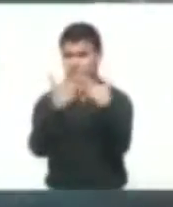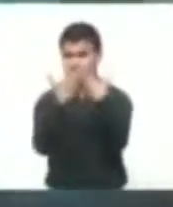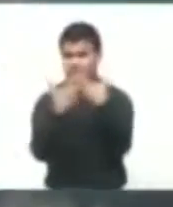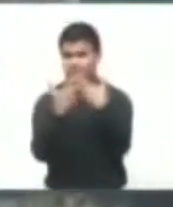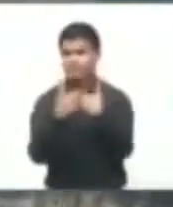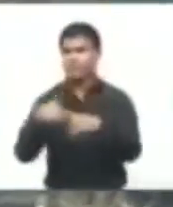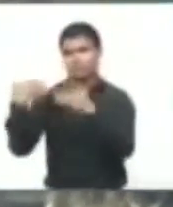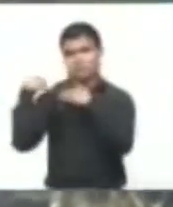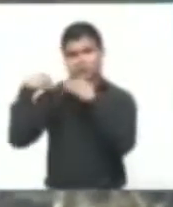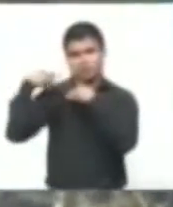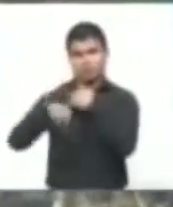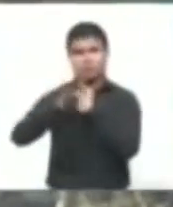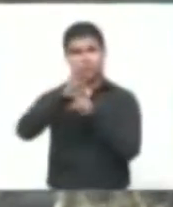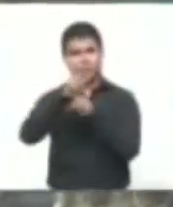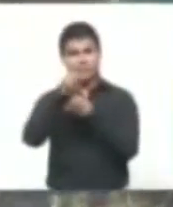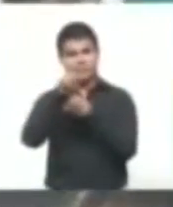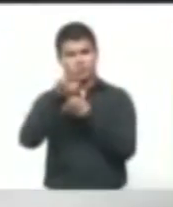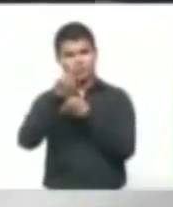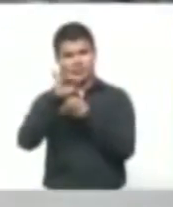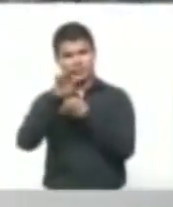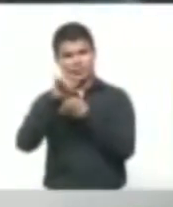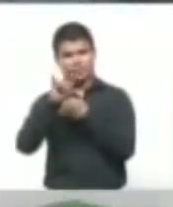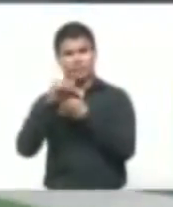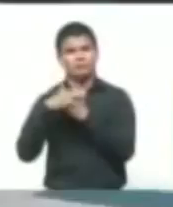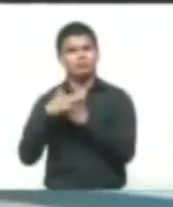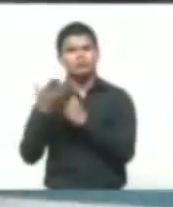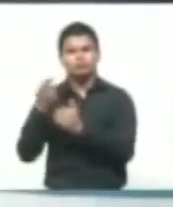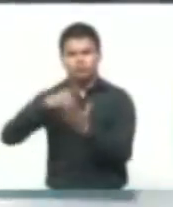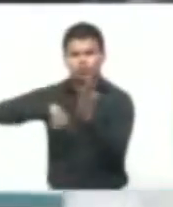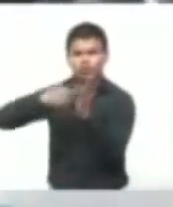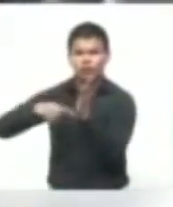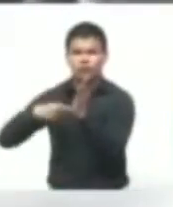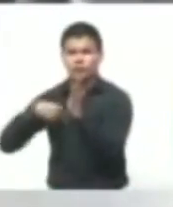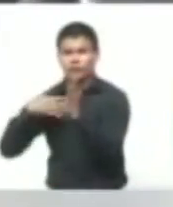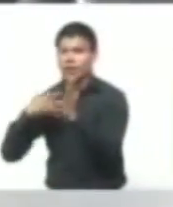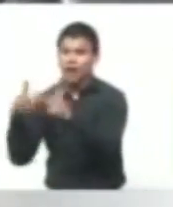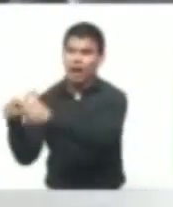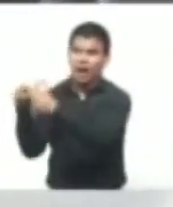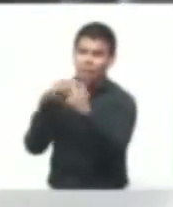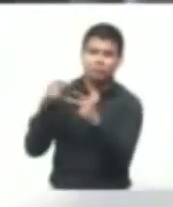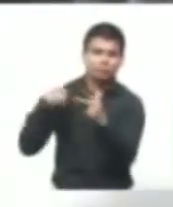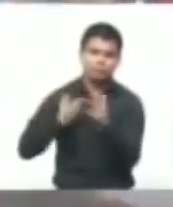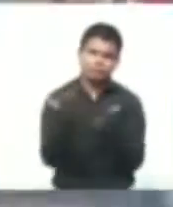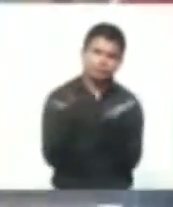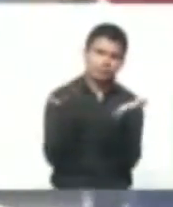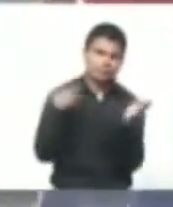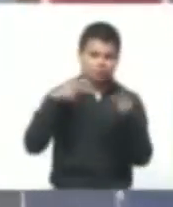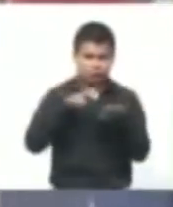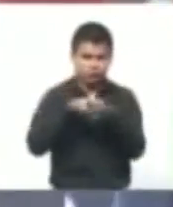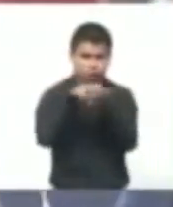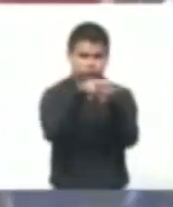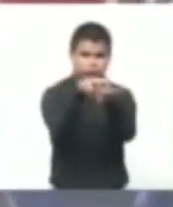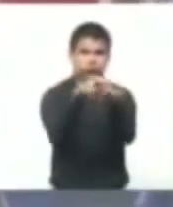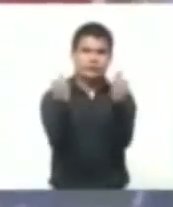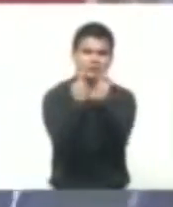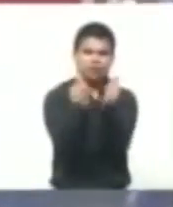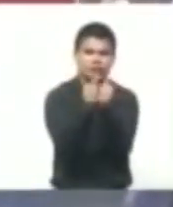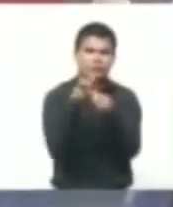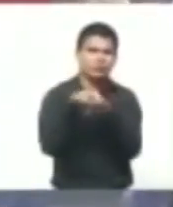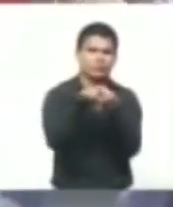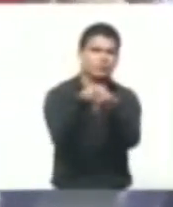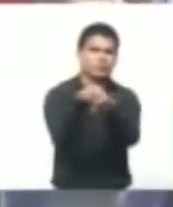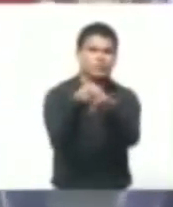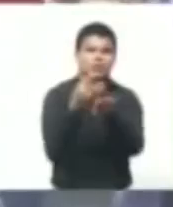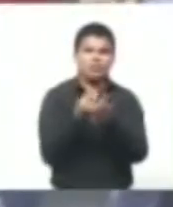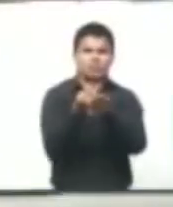de este bus, que habría sido contratada para prestar los servicios de transporte al personal que acompañaría el cortejo fúnebre al que asistirían